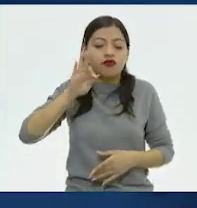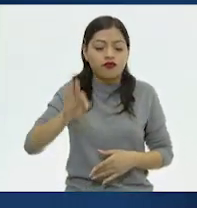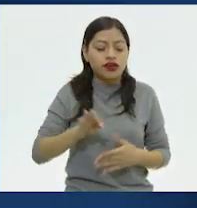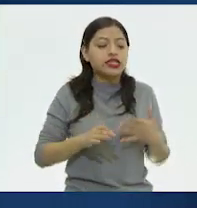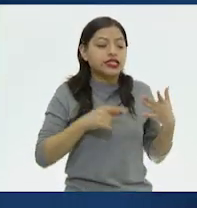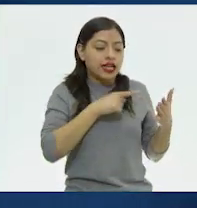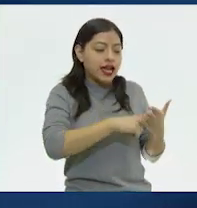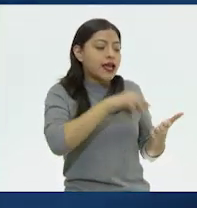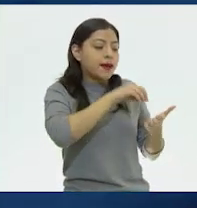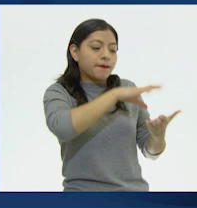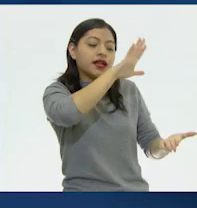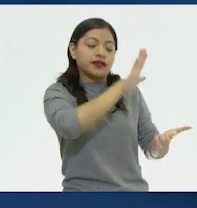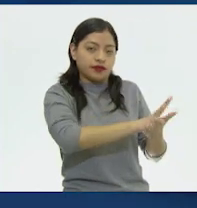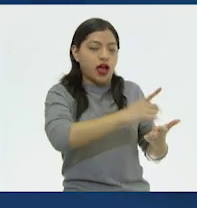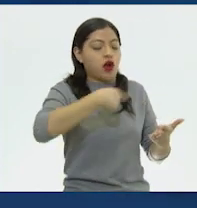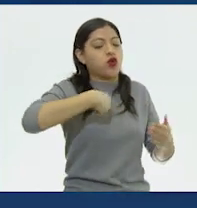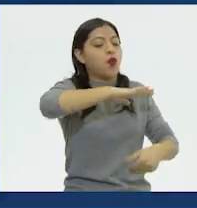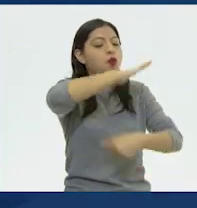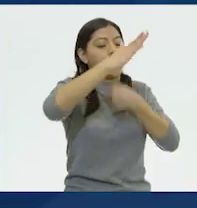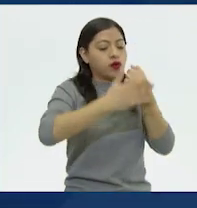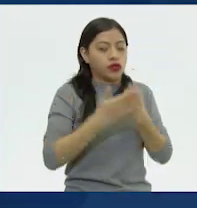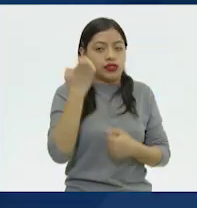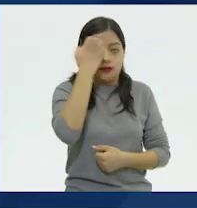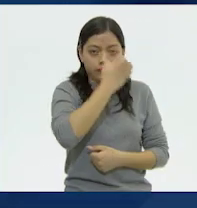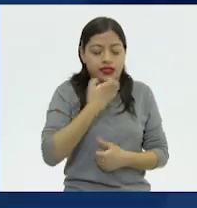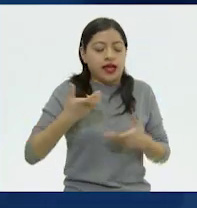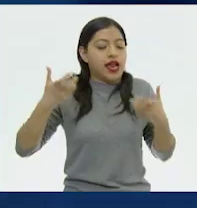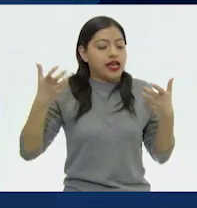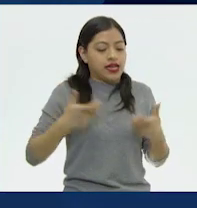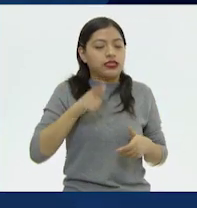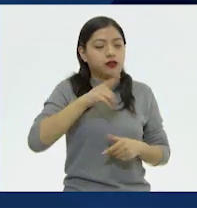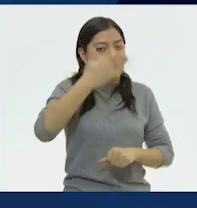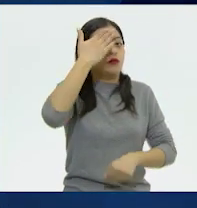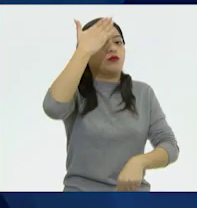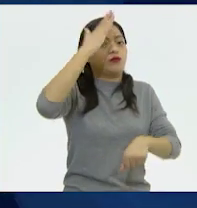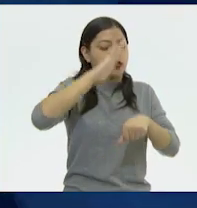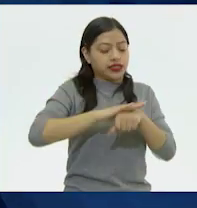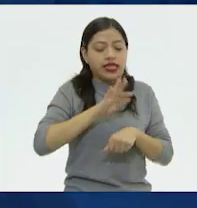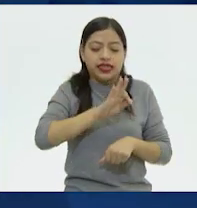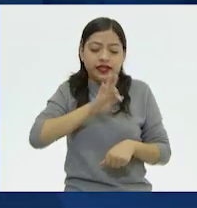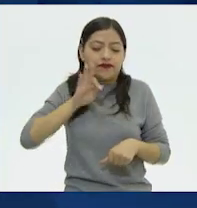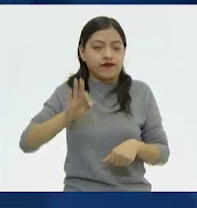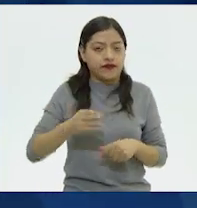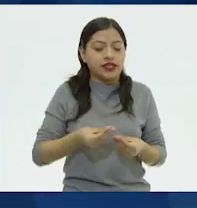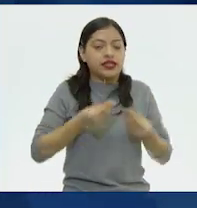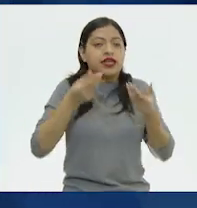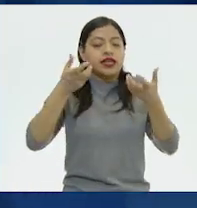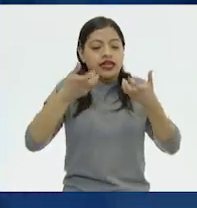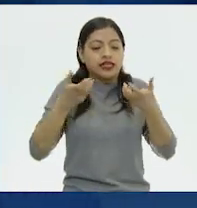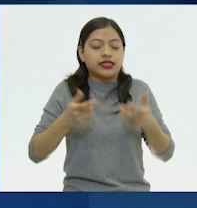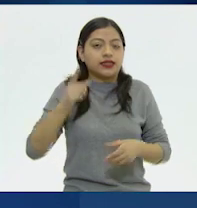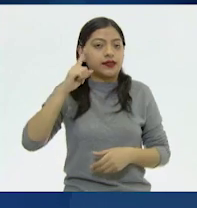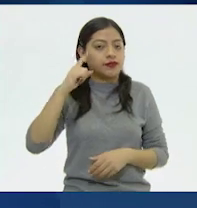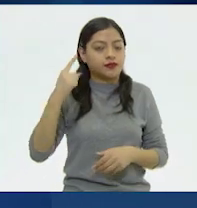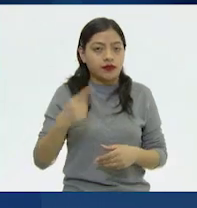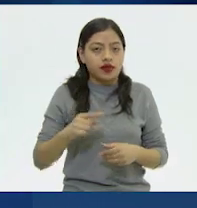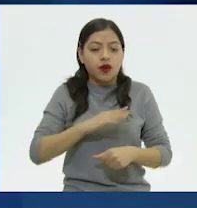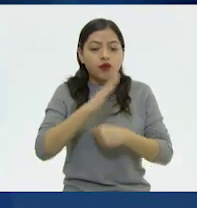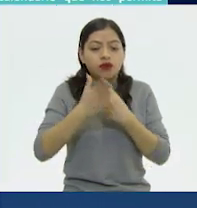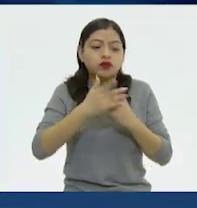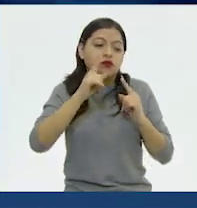una agenda o un calendario que les permita registrar y organizar las fechas de entrega de exámenes, actividades y